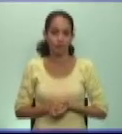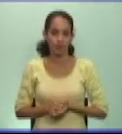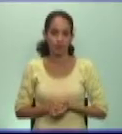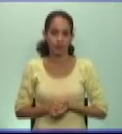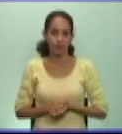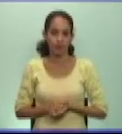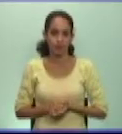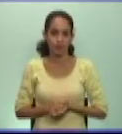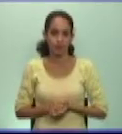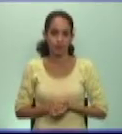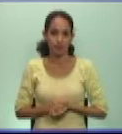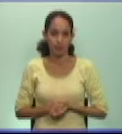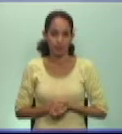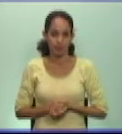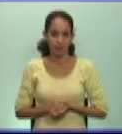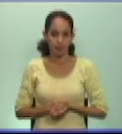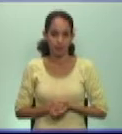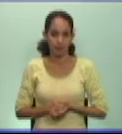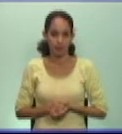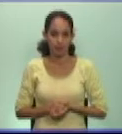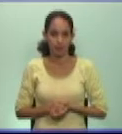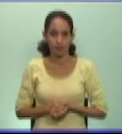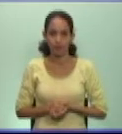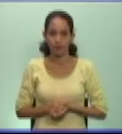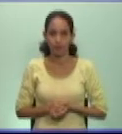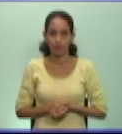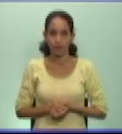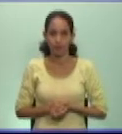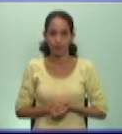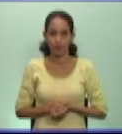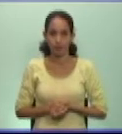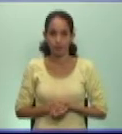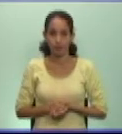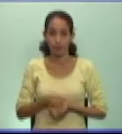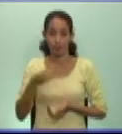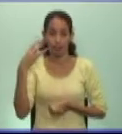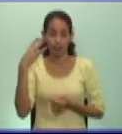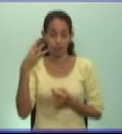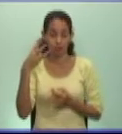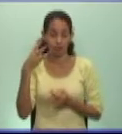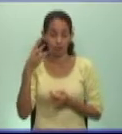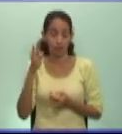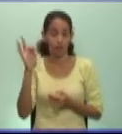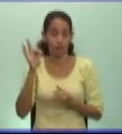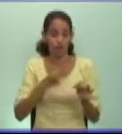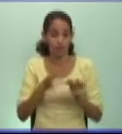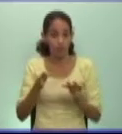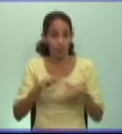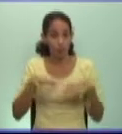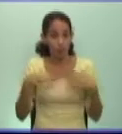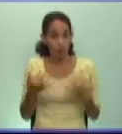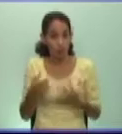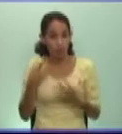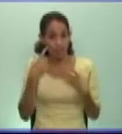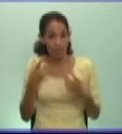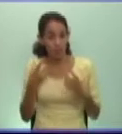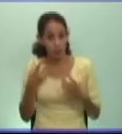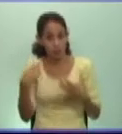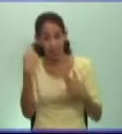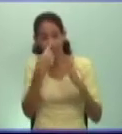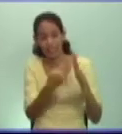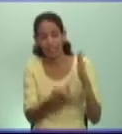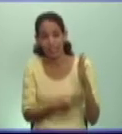secesión del 61 al 65. Tres factores que caracterizamos, sobre todo cuando hablamos en estos